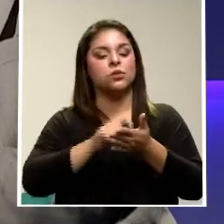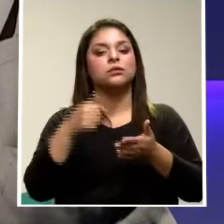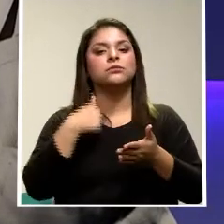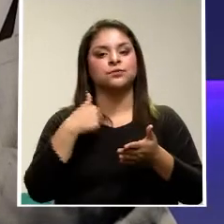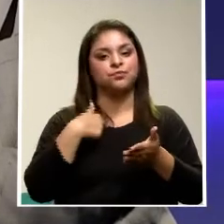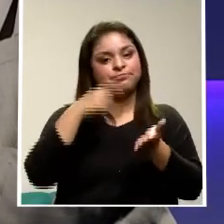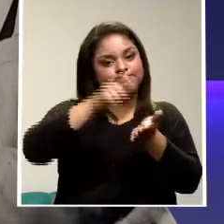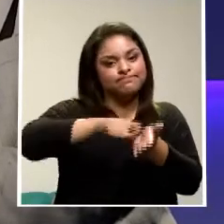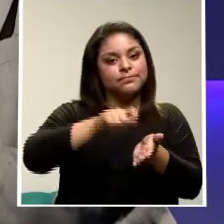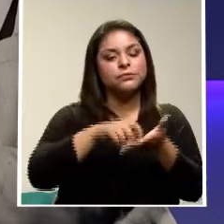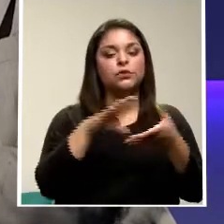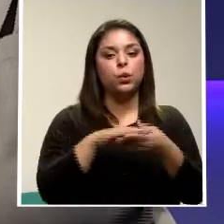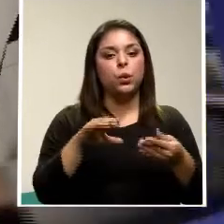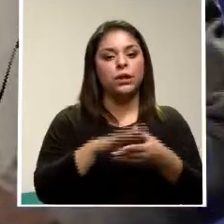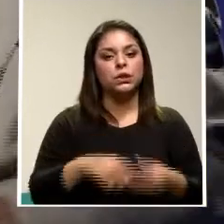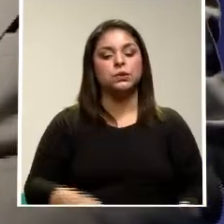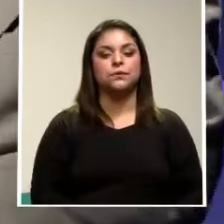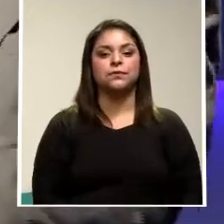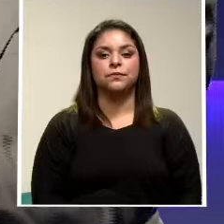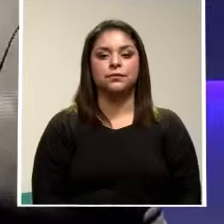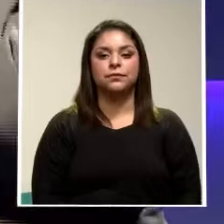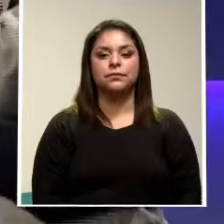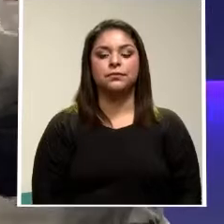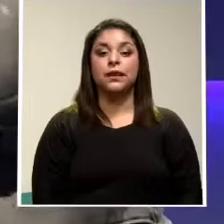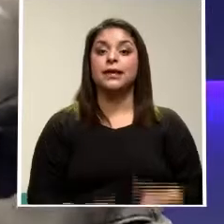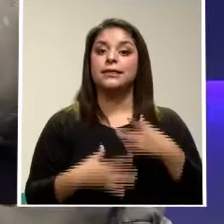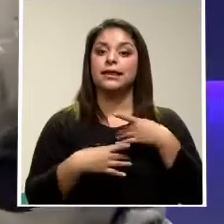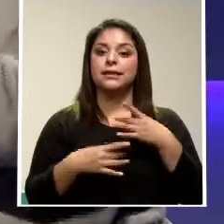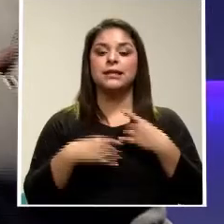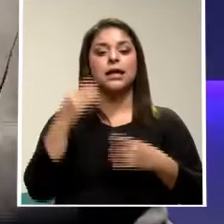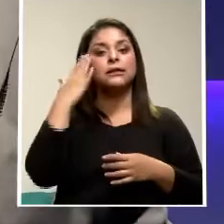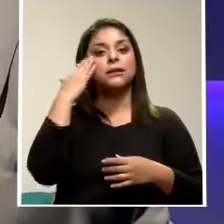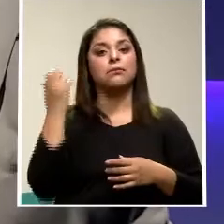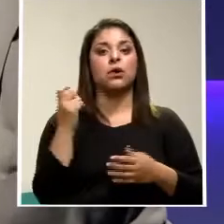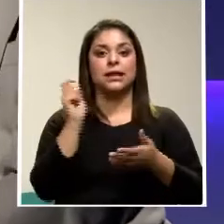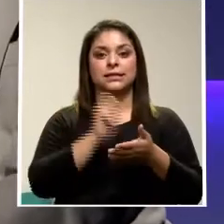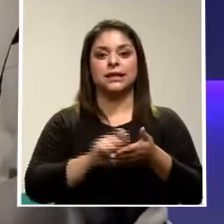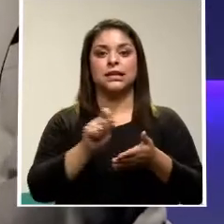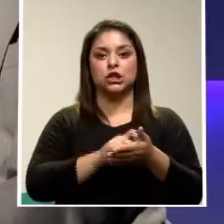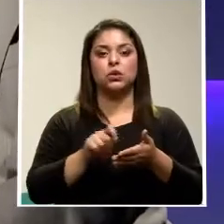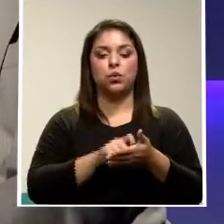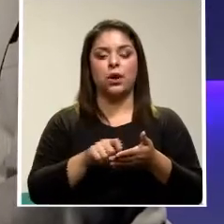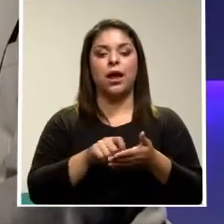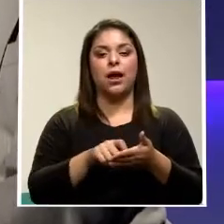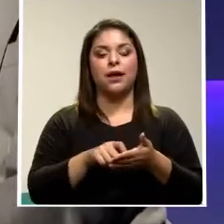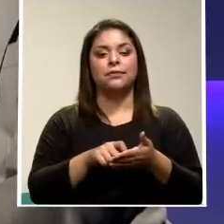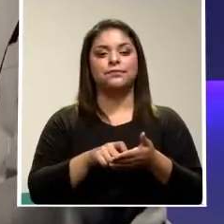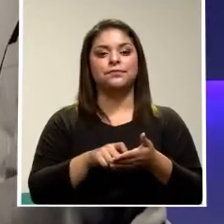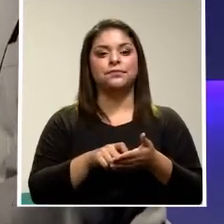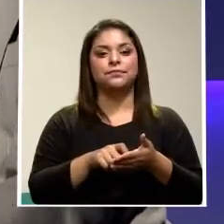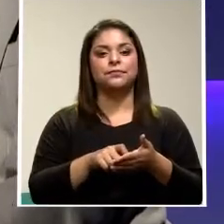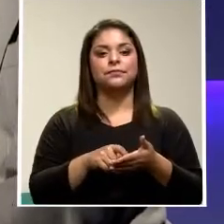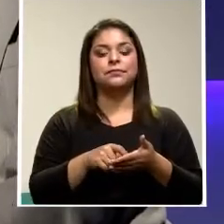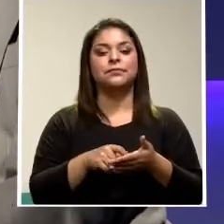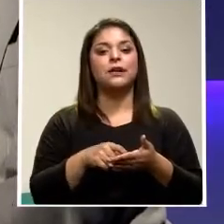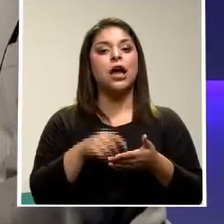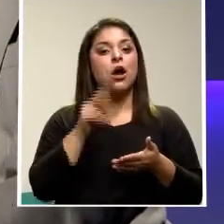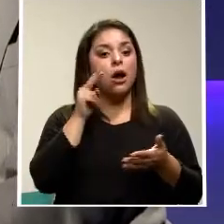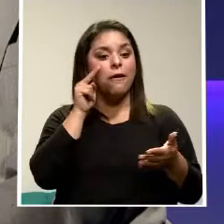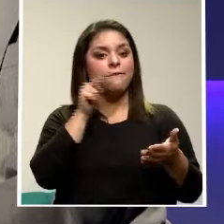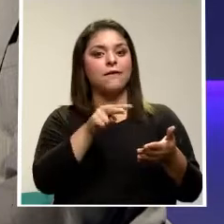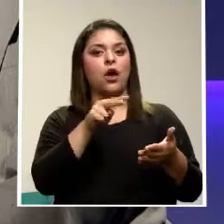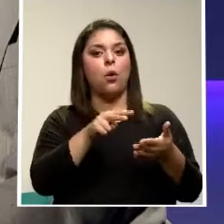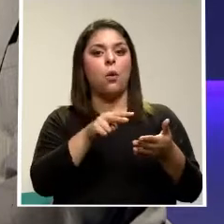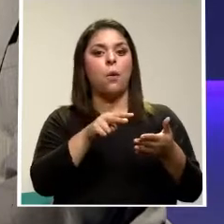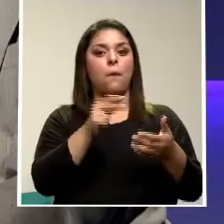¿verdad? Es interesante porque en la escritura están las obsesiones y esas, cuando uno ve para